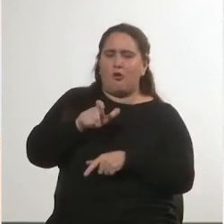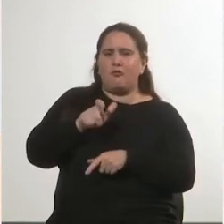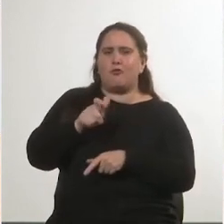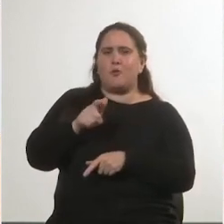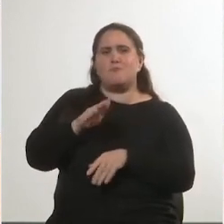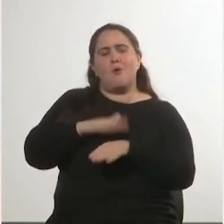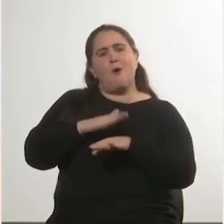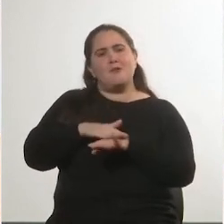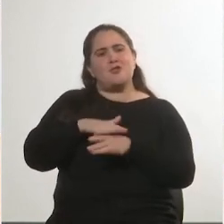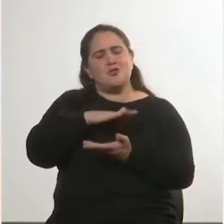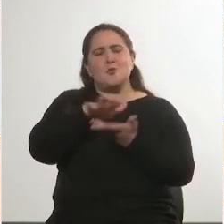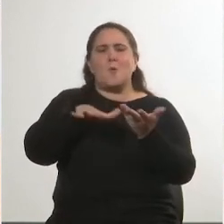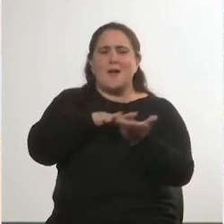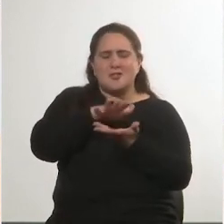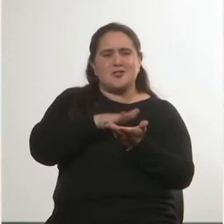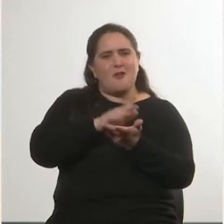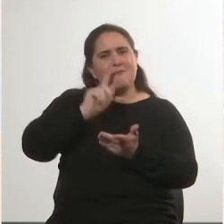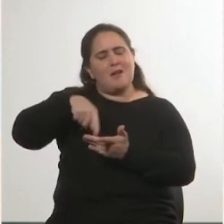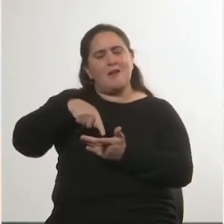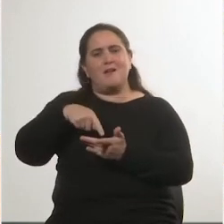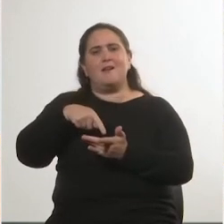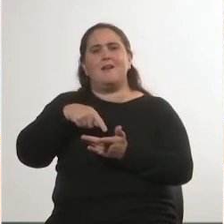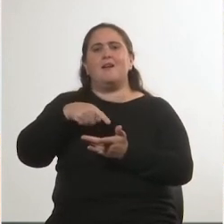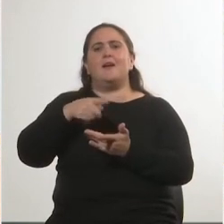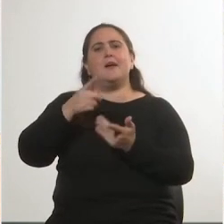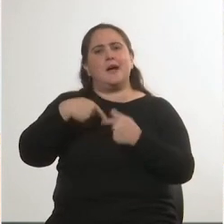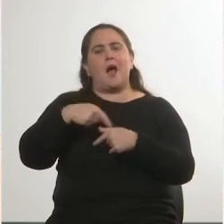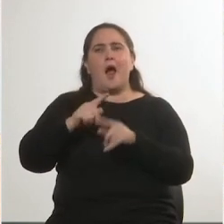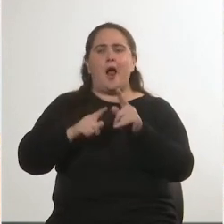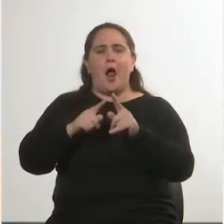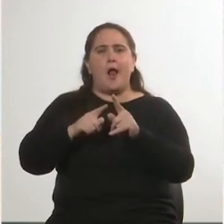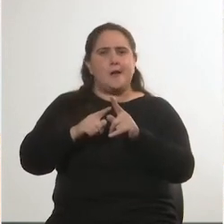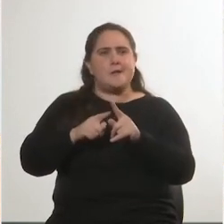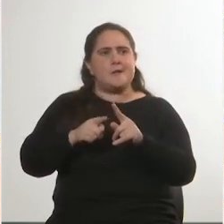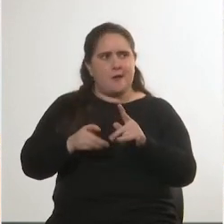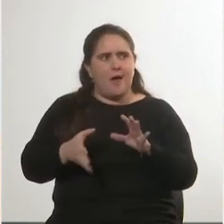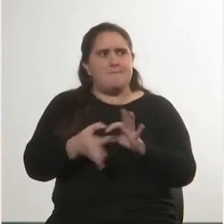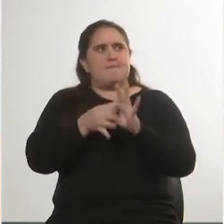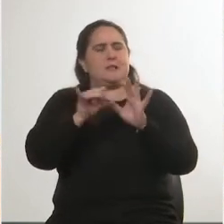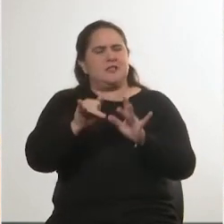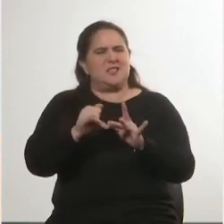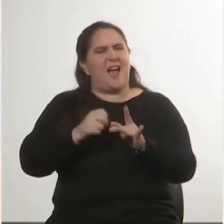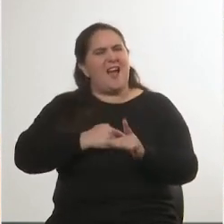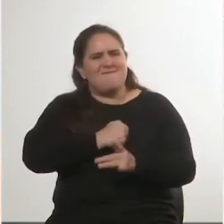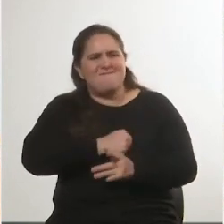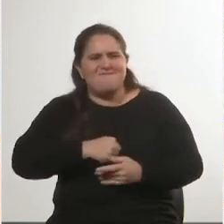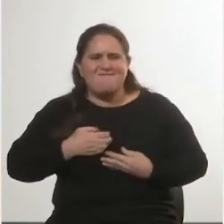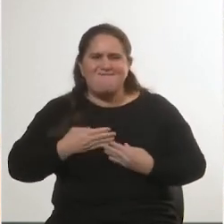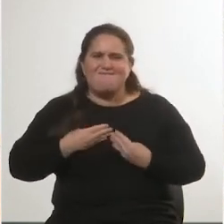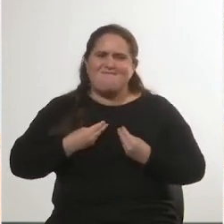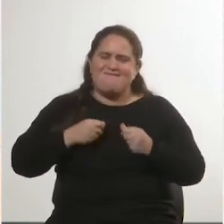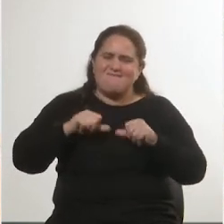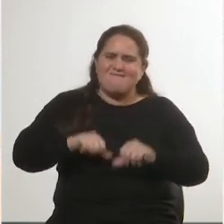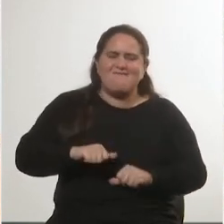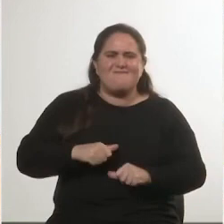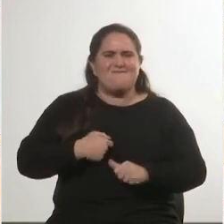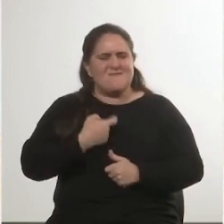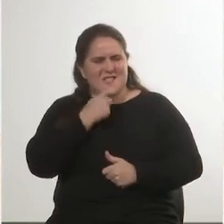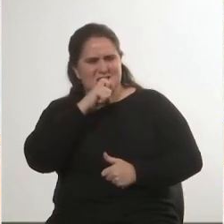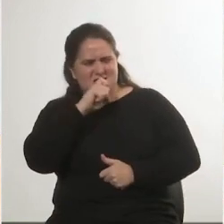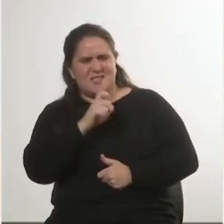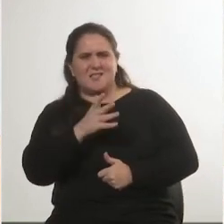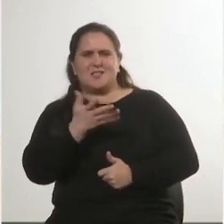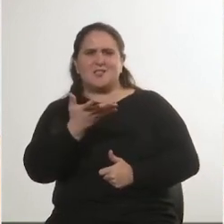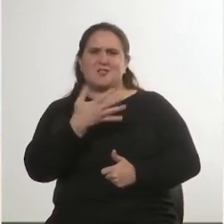en que se sufre la situación, prende en mucha gente y genera malestar, genera resentimiento,